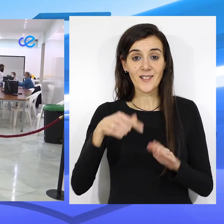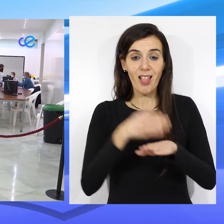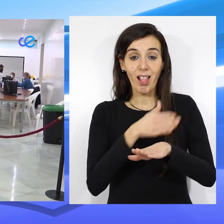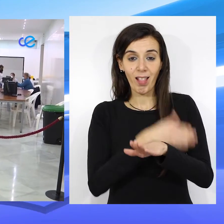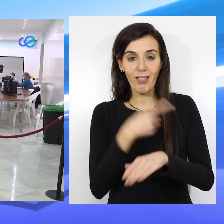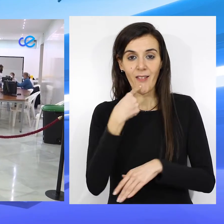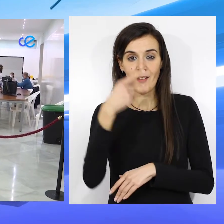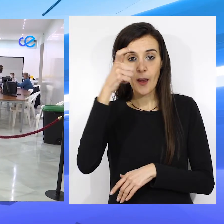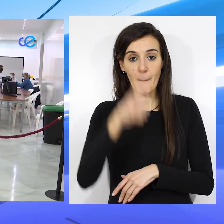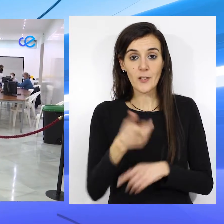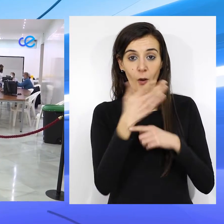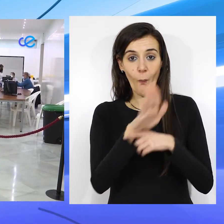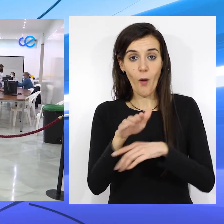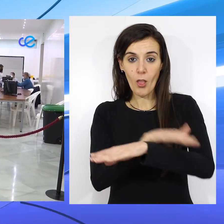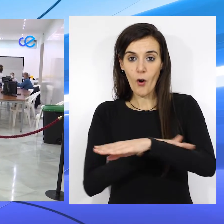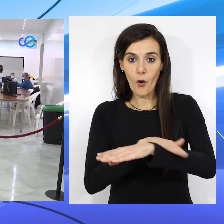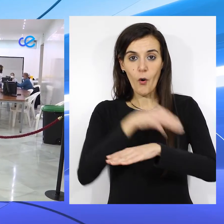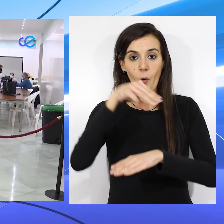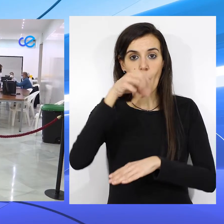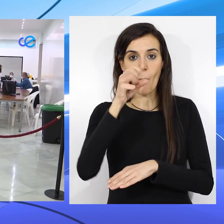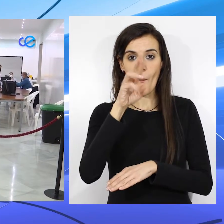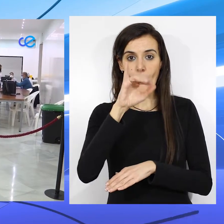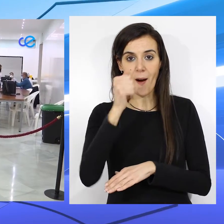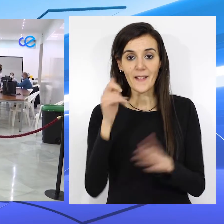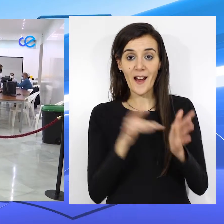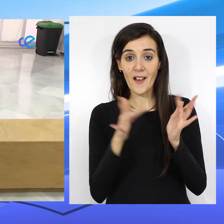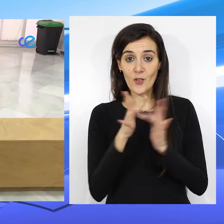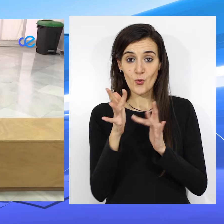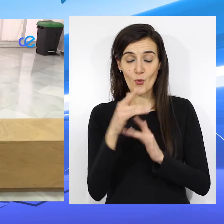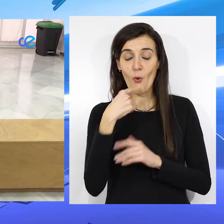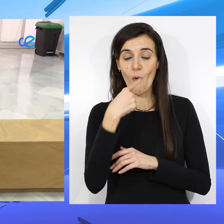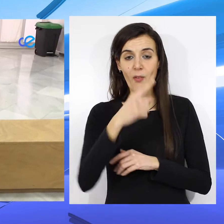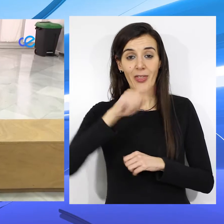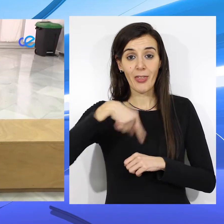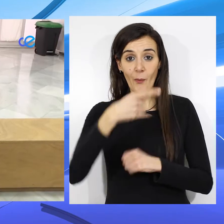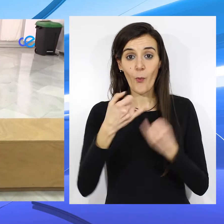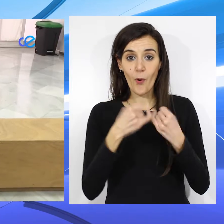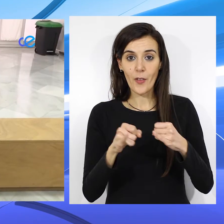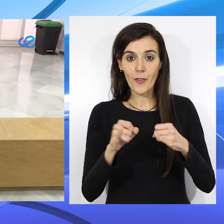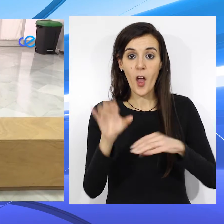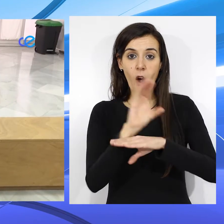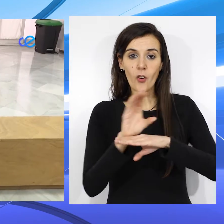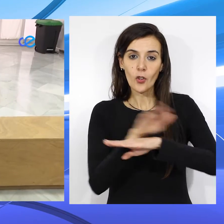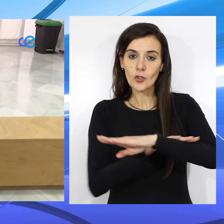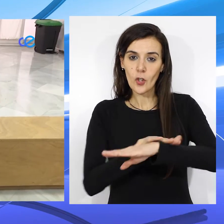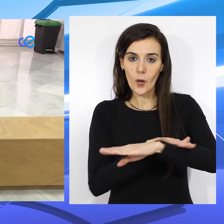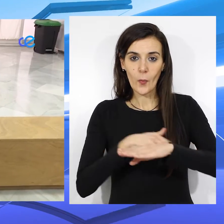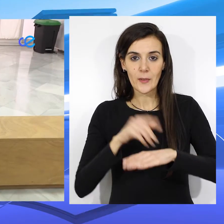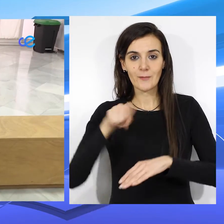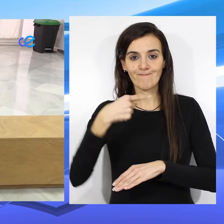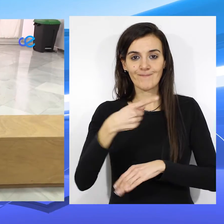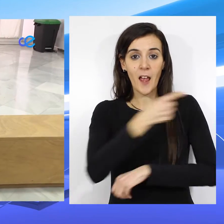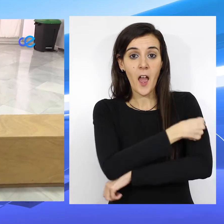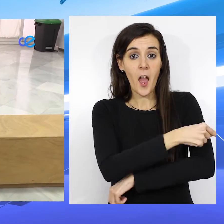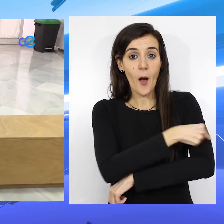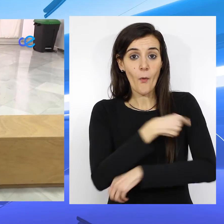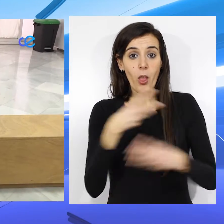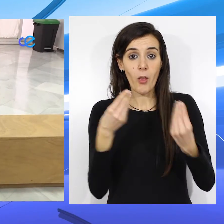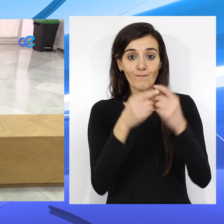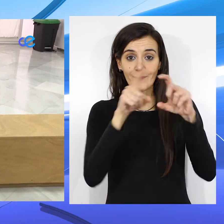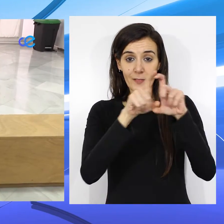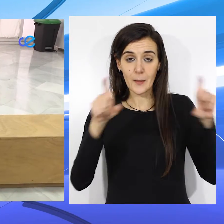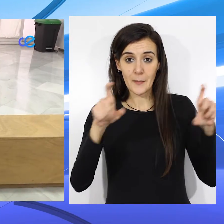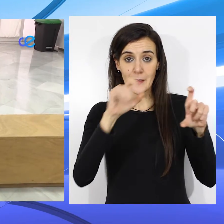Pues así lo ha adelantado la portavoz del Gobierno, María Jesús Montero, tras la celebración del Consejo de Ministros. La vacuna de la